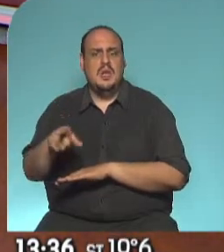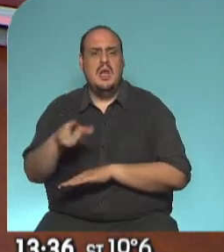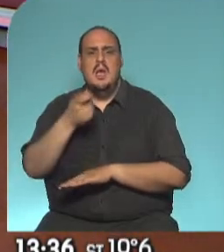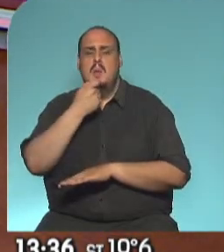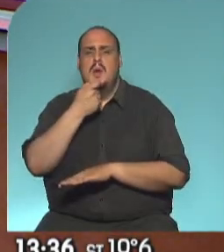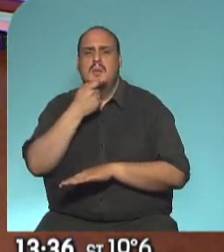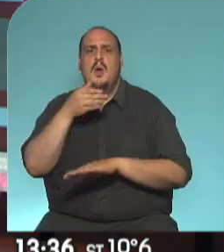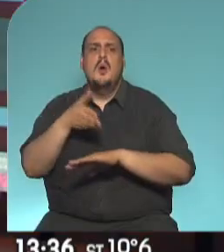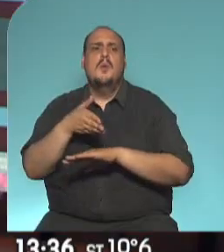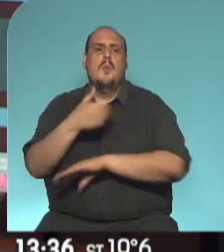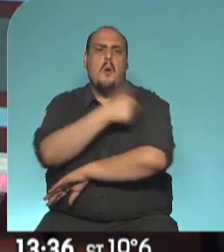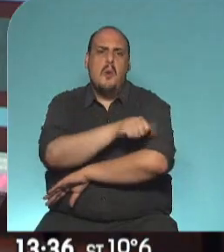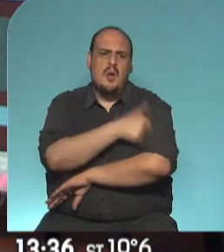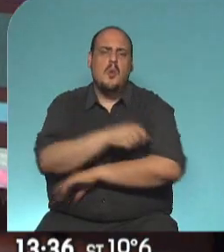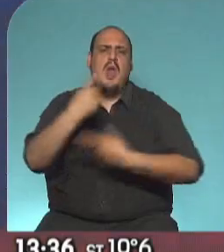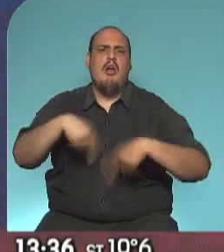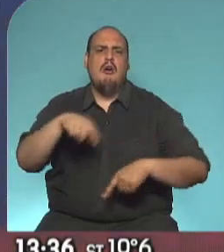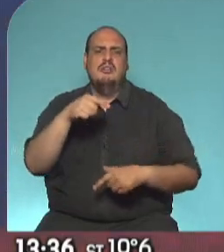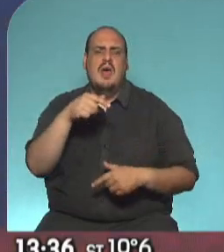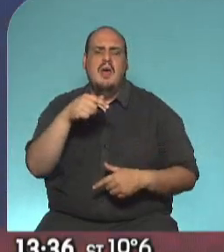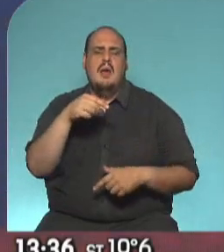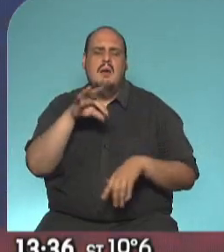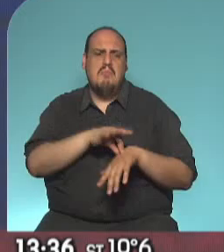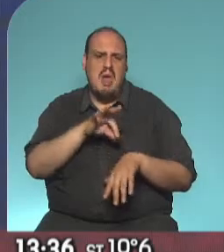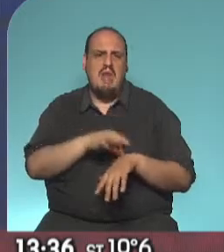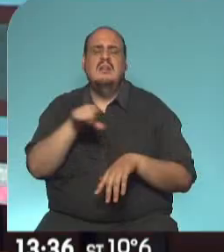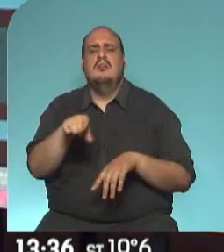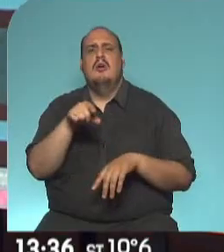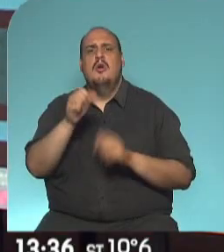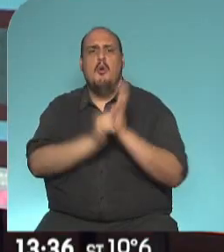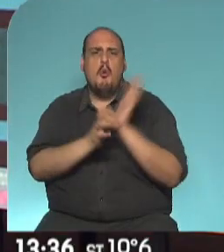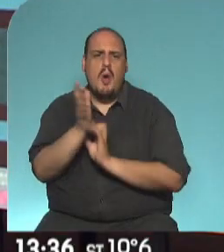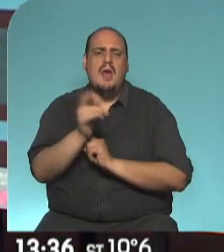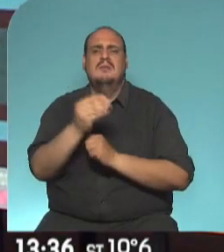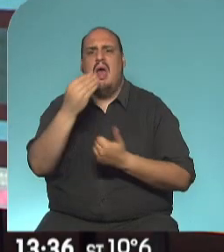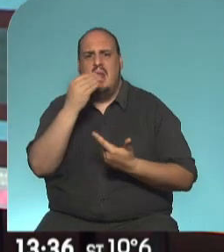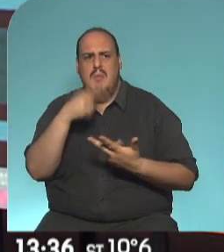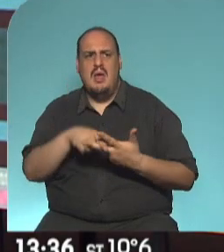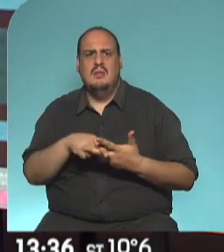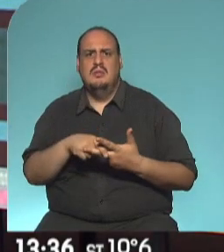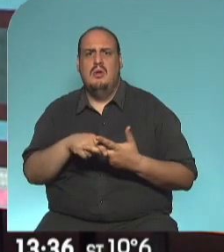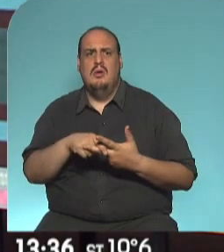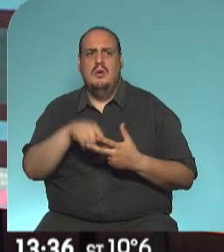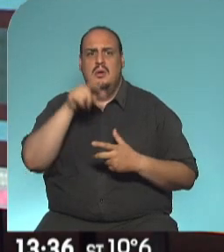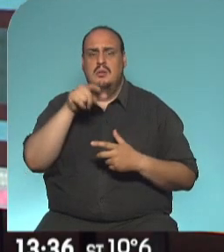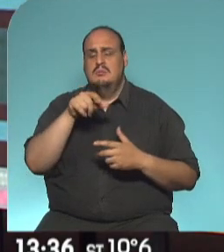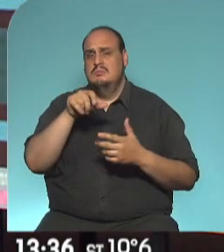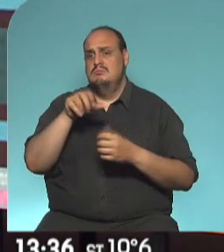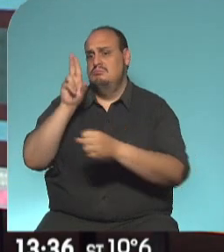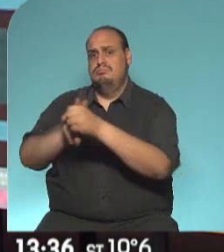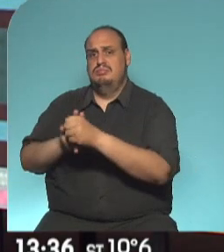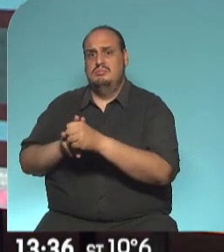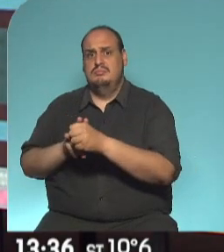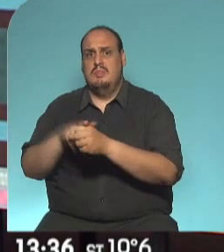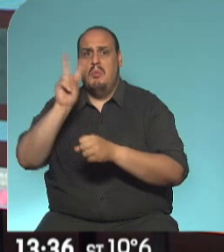de vacunas, material médico, medicamentos, alimentos, insumos básicos que se intentaron comprar y que